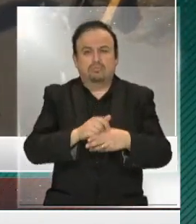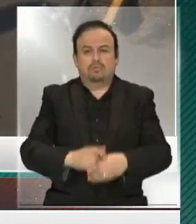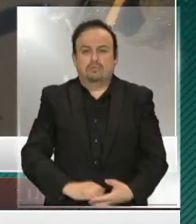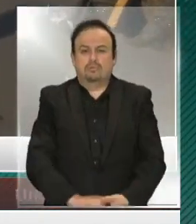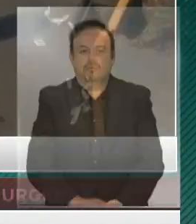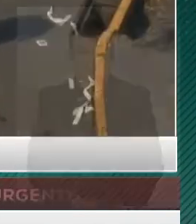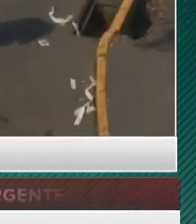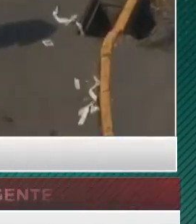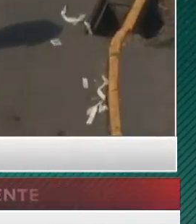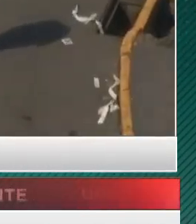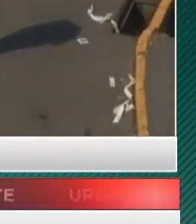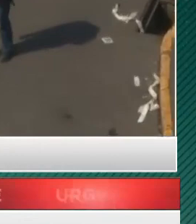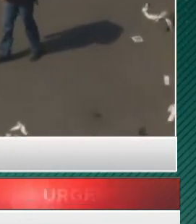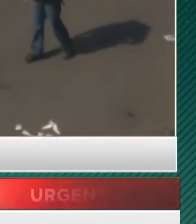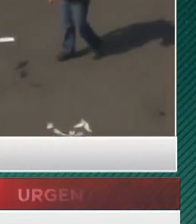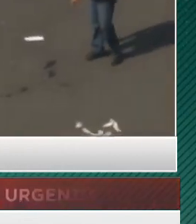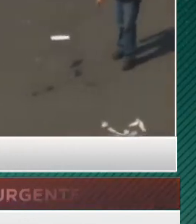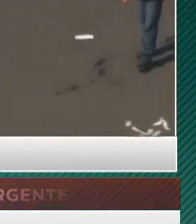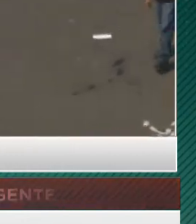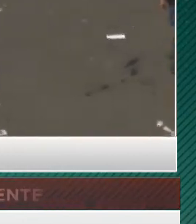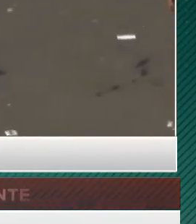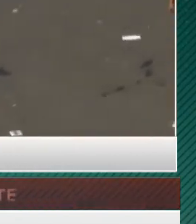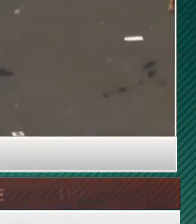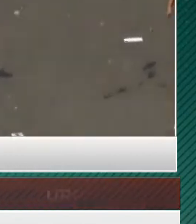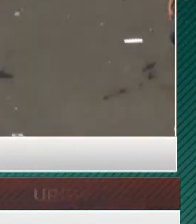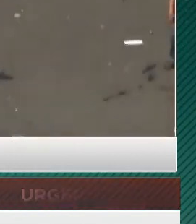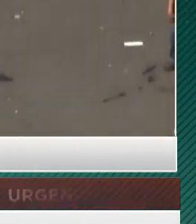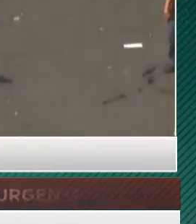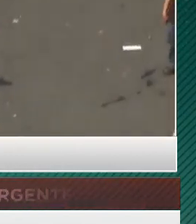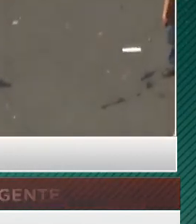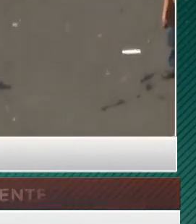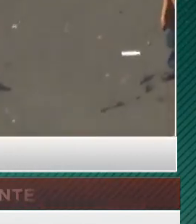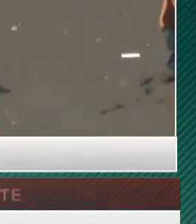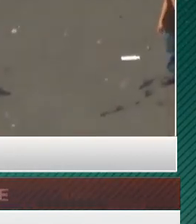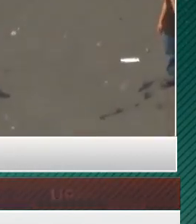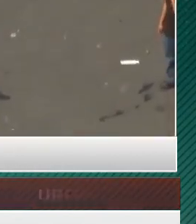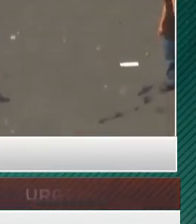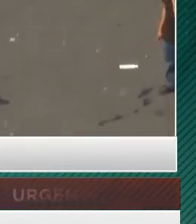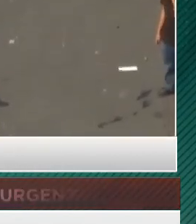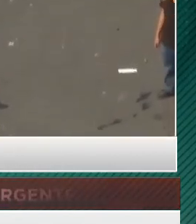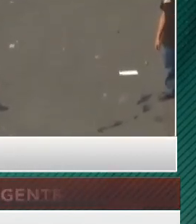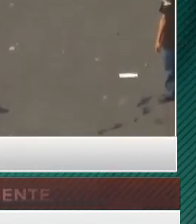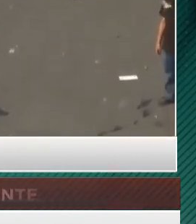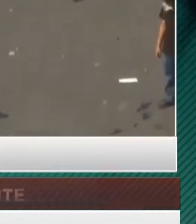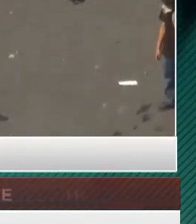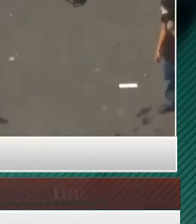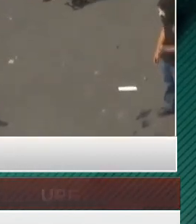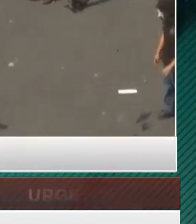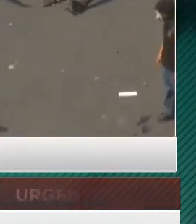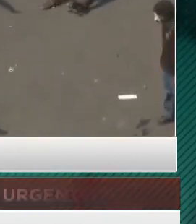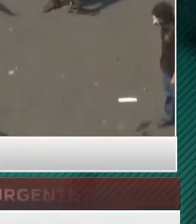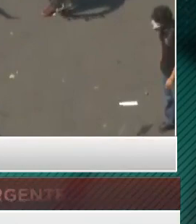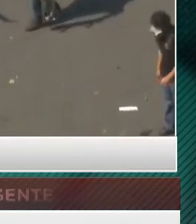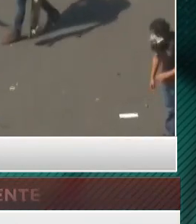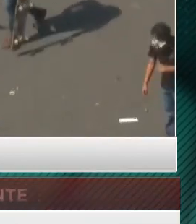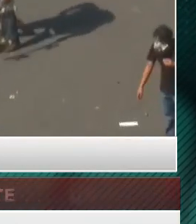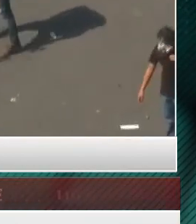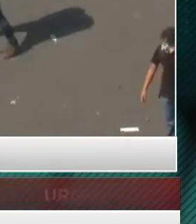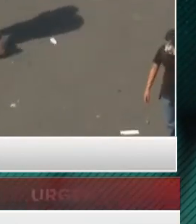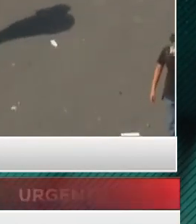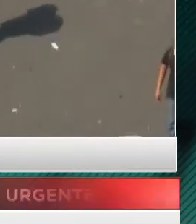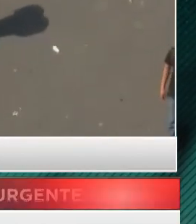a control de detención durante estas jornadas en total son 900 21 detenidos en la región metropolitana y